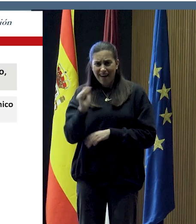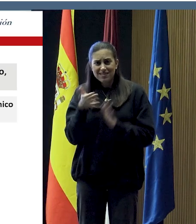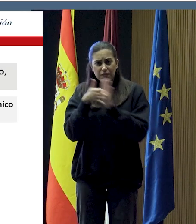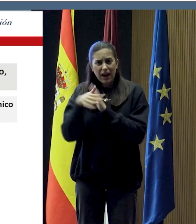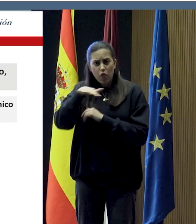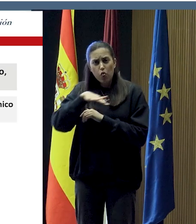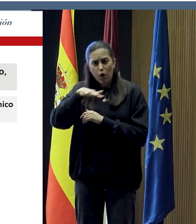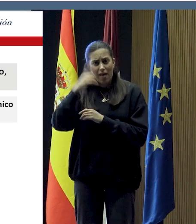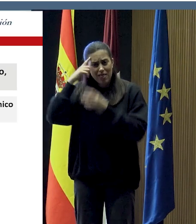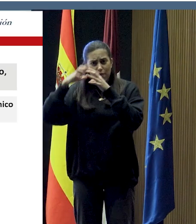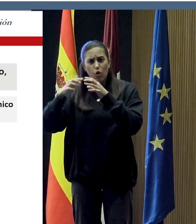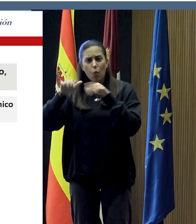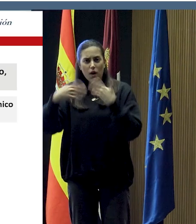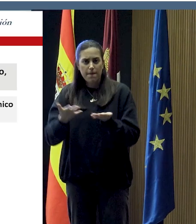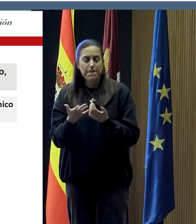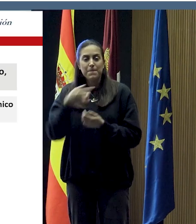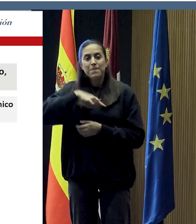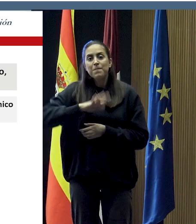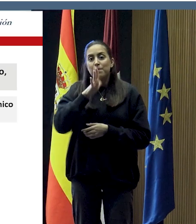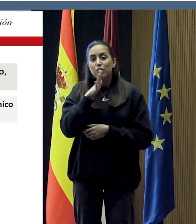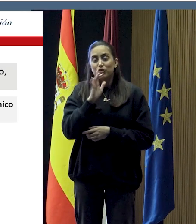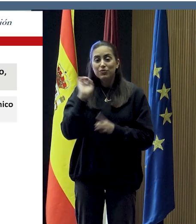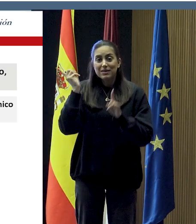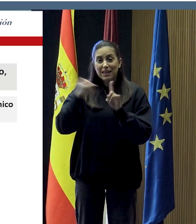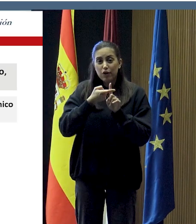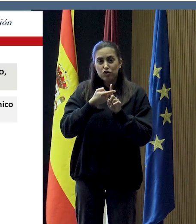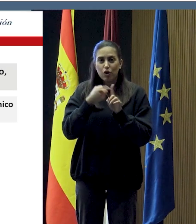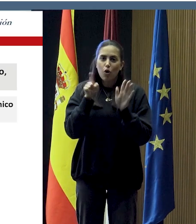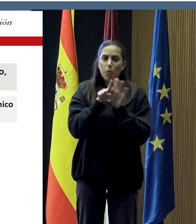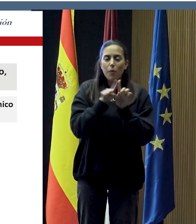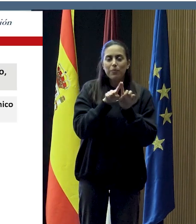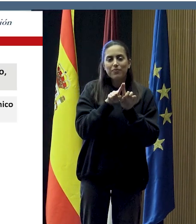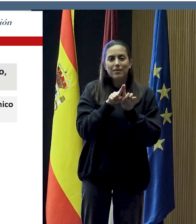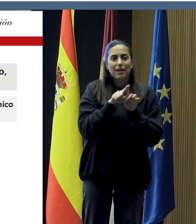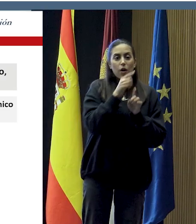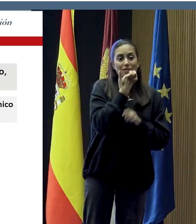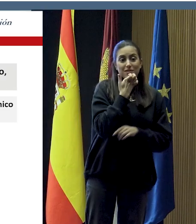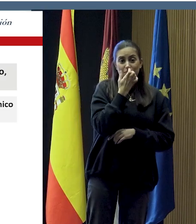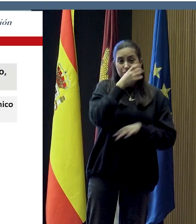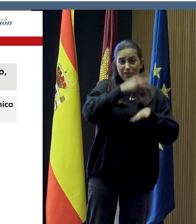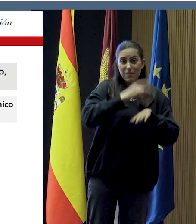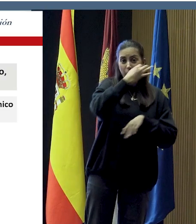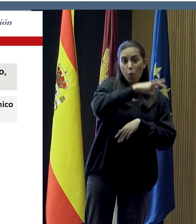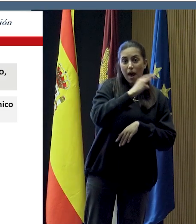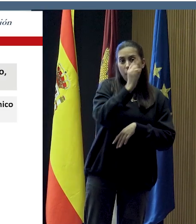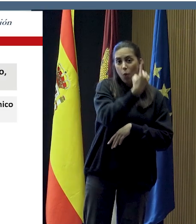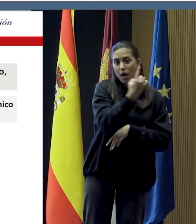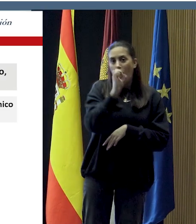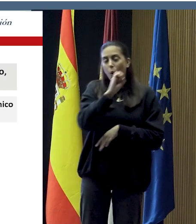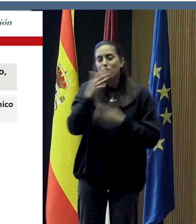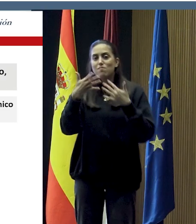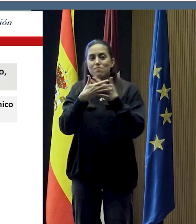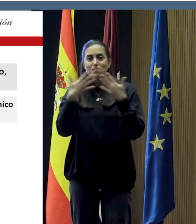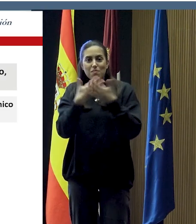Para eso os he dicho que el diagnóstico definitivo de si es una demencia o varias demencias, si existe copatología, si